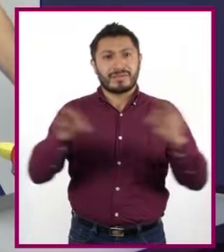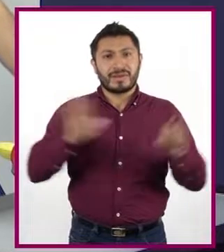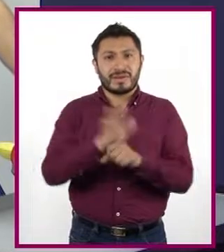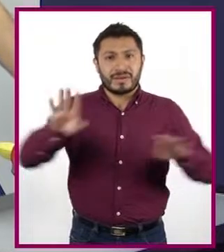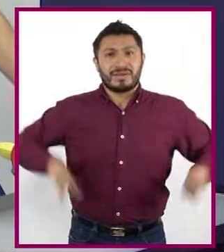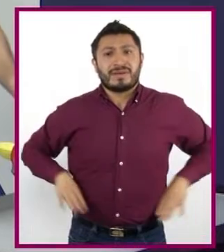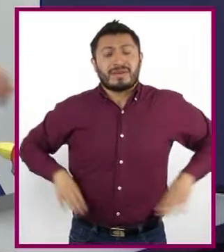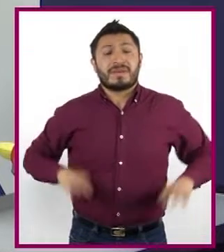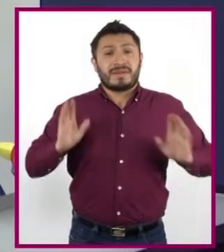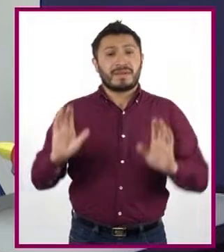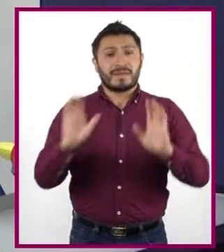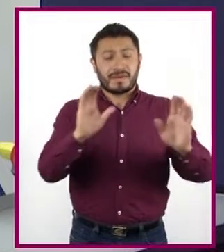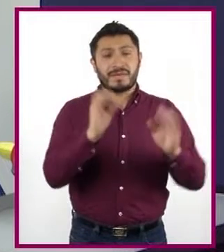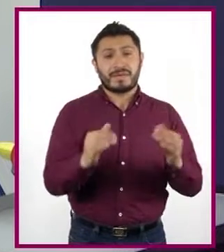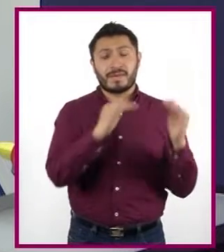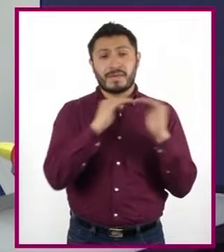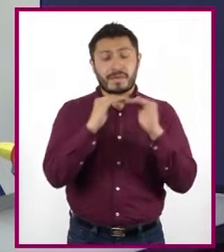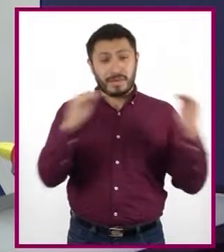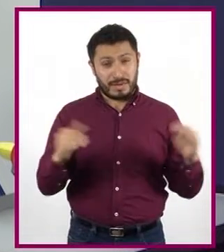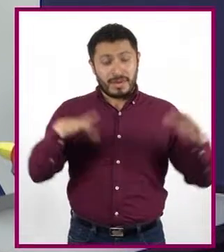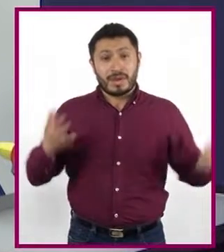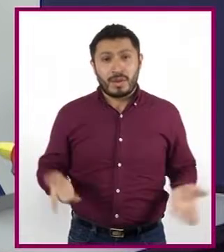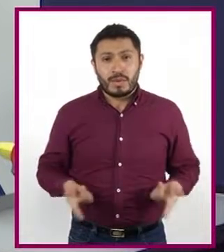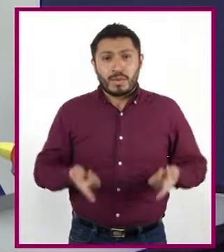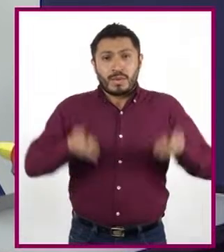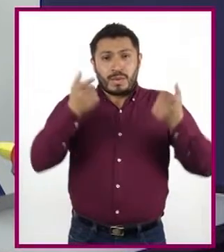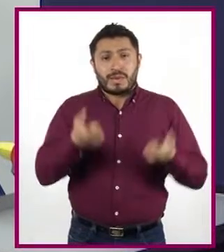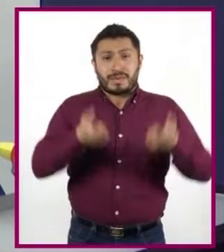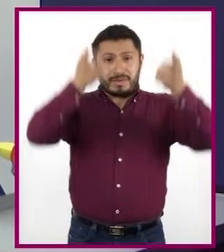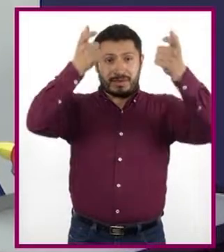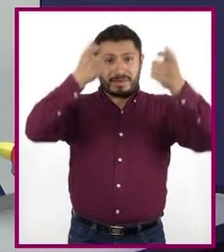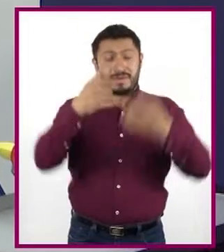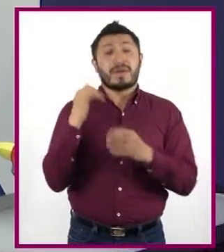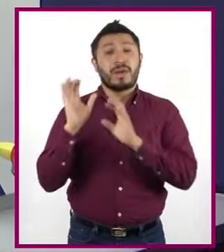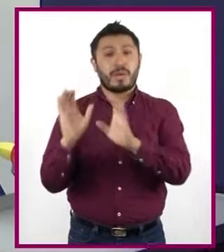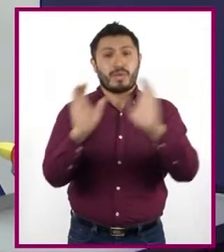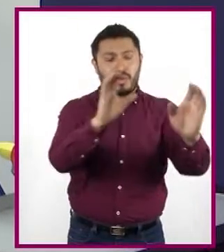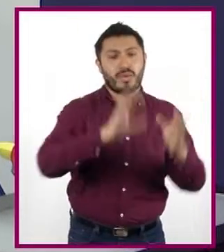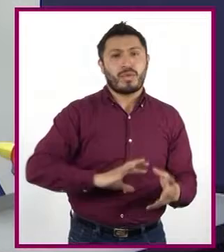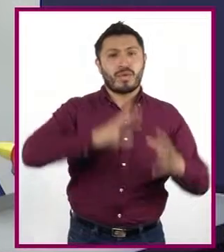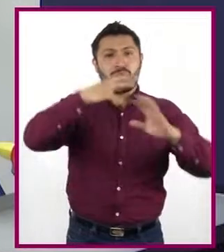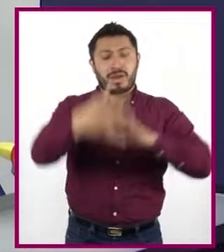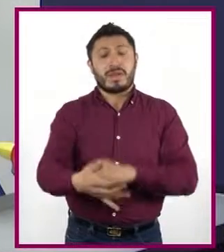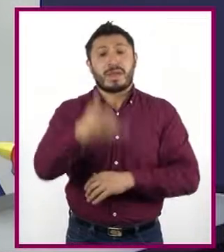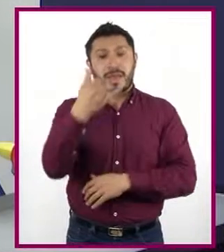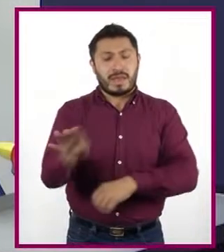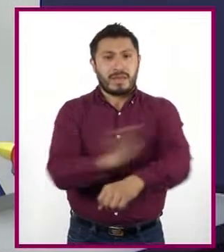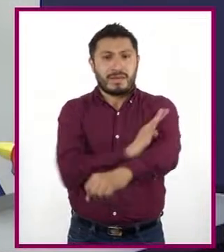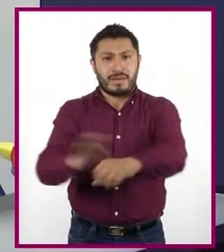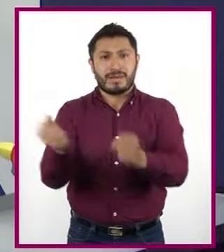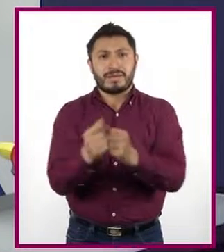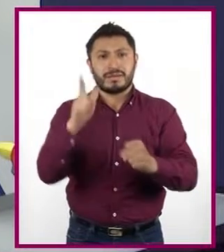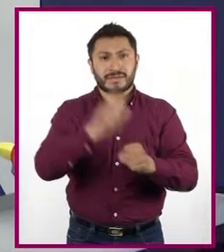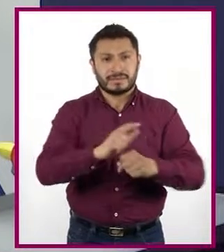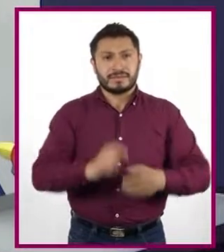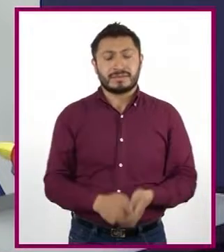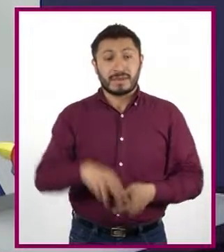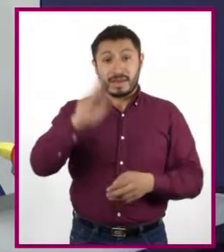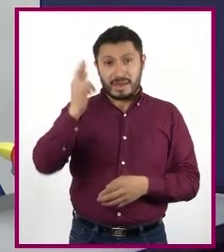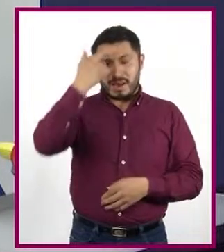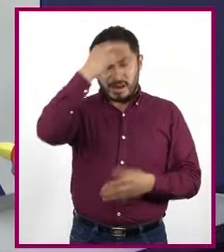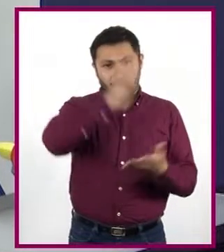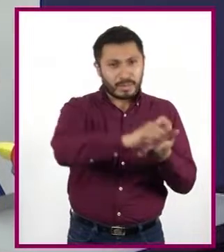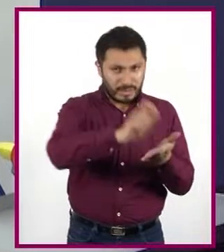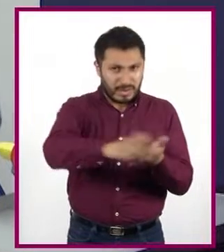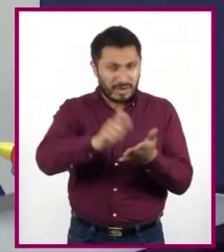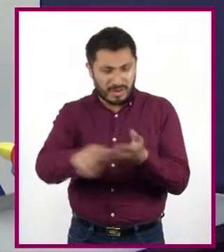para mantener el equilibrio entre el crecimiento económico, el cuidado del medio ambiente y el bienestar social. No olviden tomar